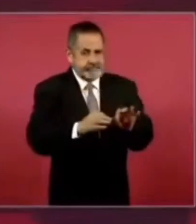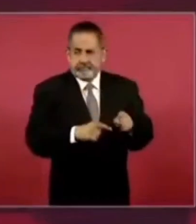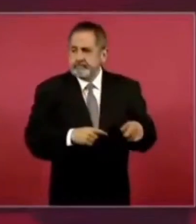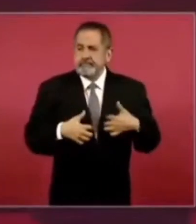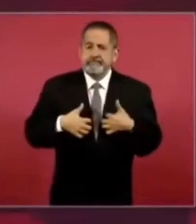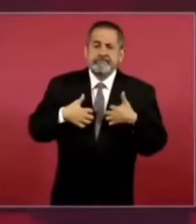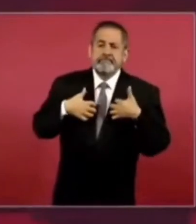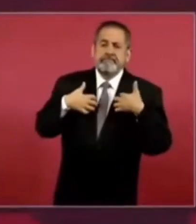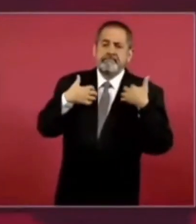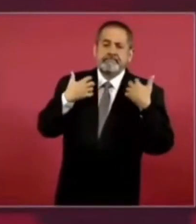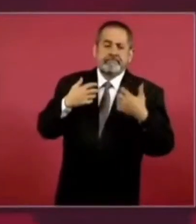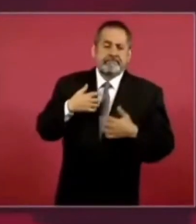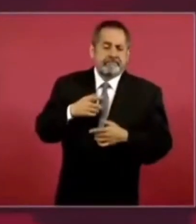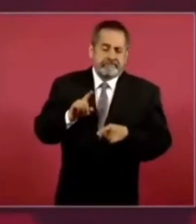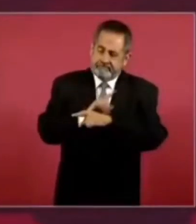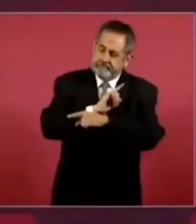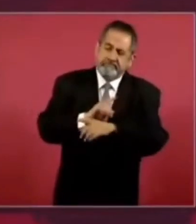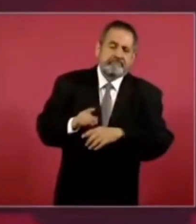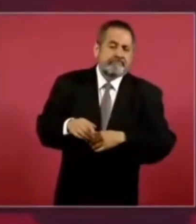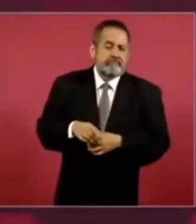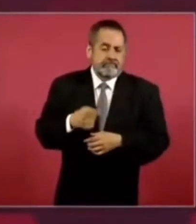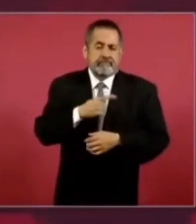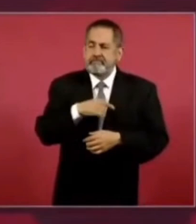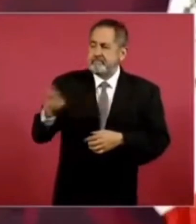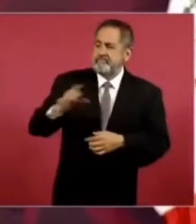orden pues no la